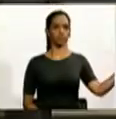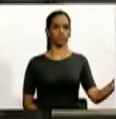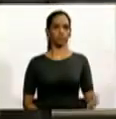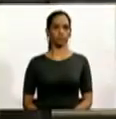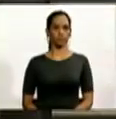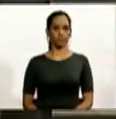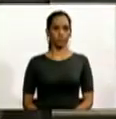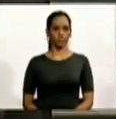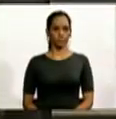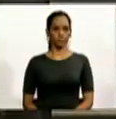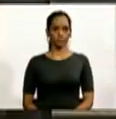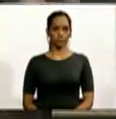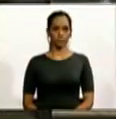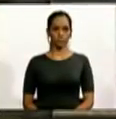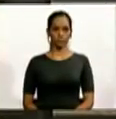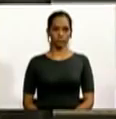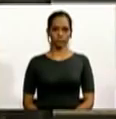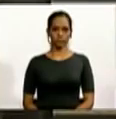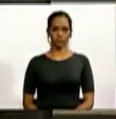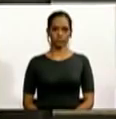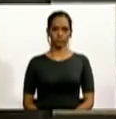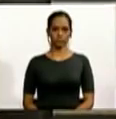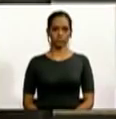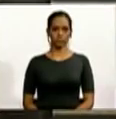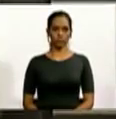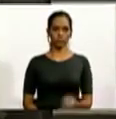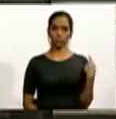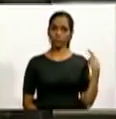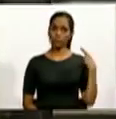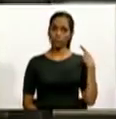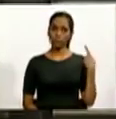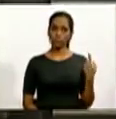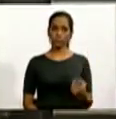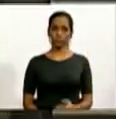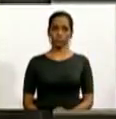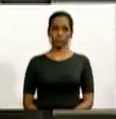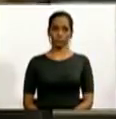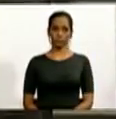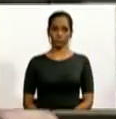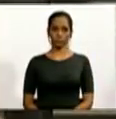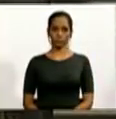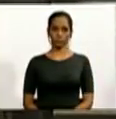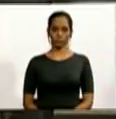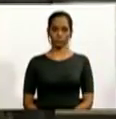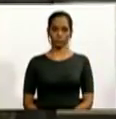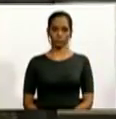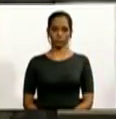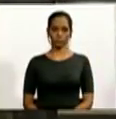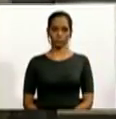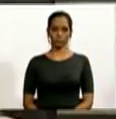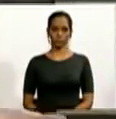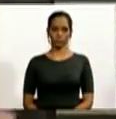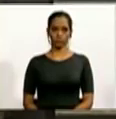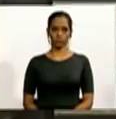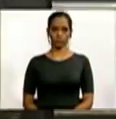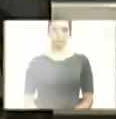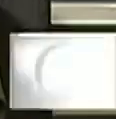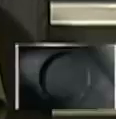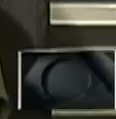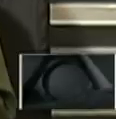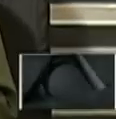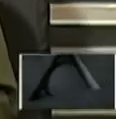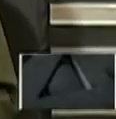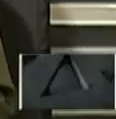febrero, el día del amor, día de la amistad. Otro dice que es un día comercial, día de los tóxicos, día de